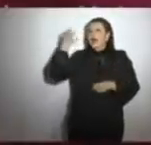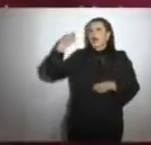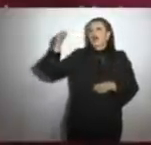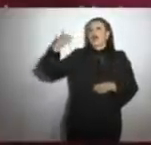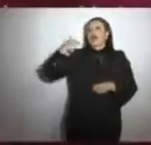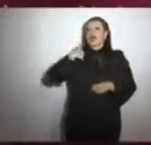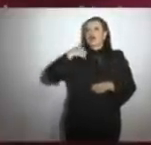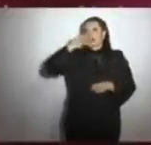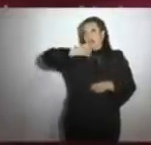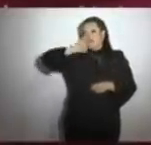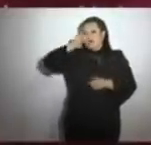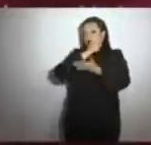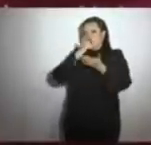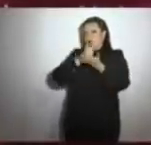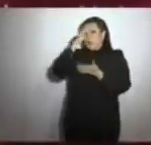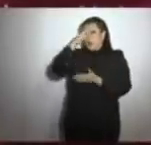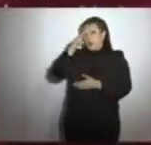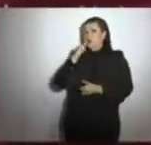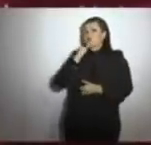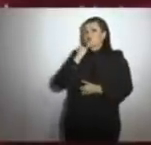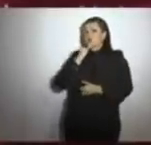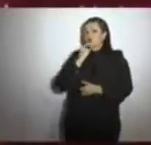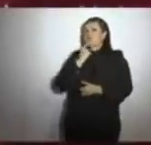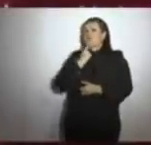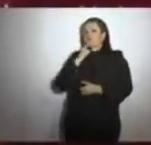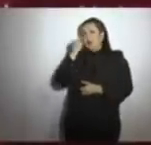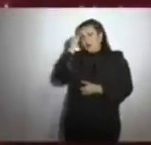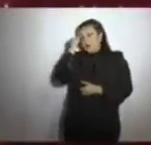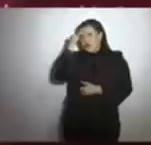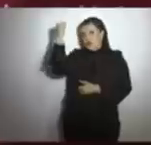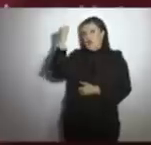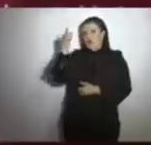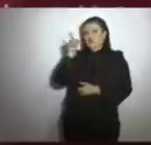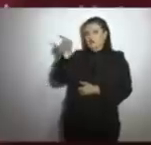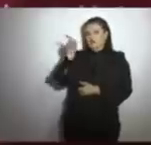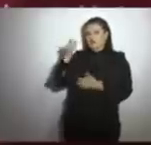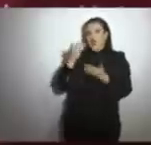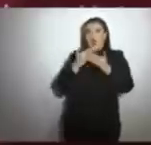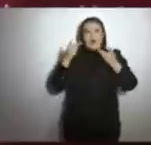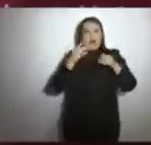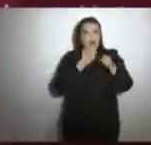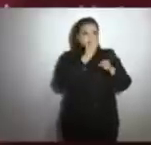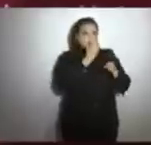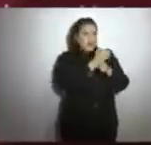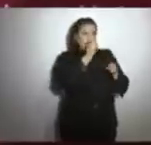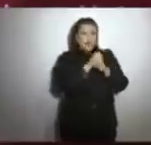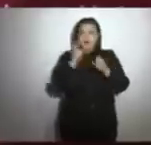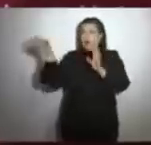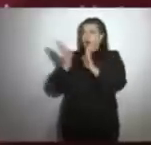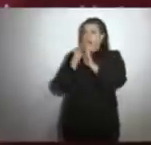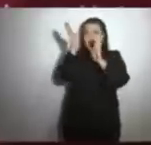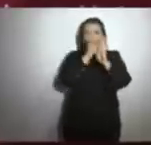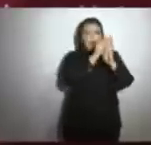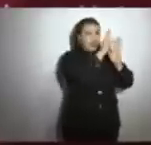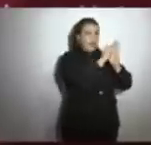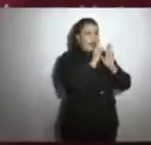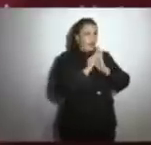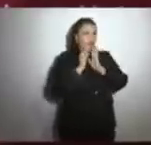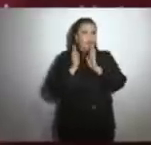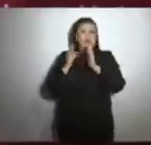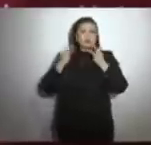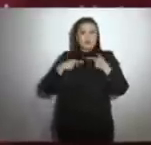20 años. Y nadie copió su política de atención a las personas